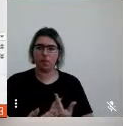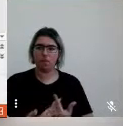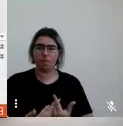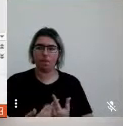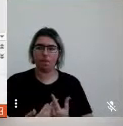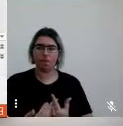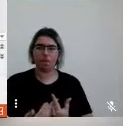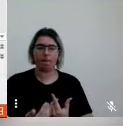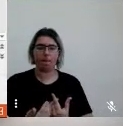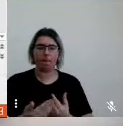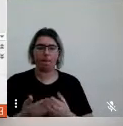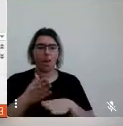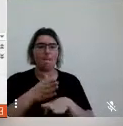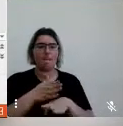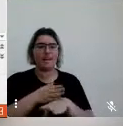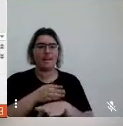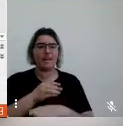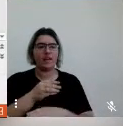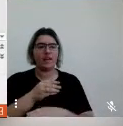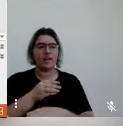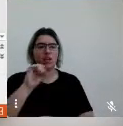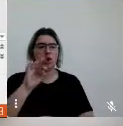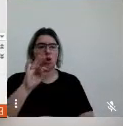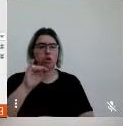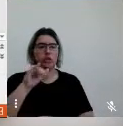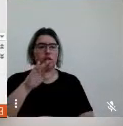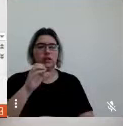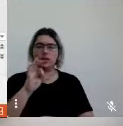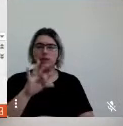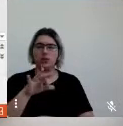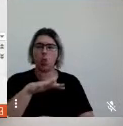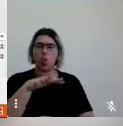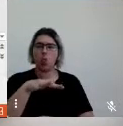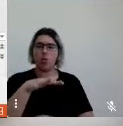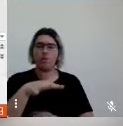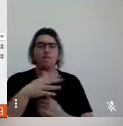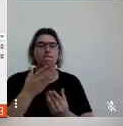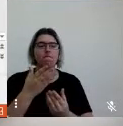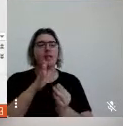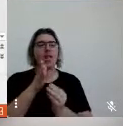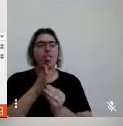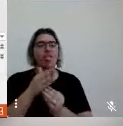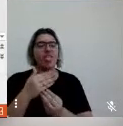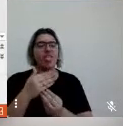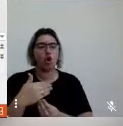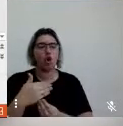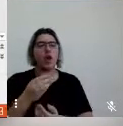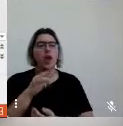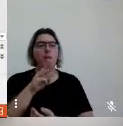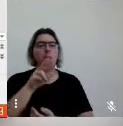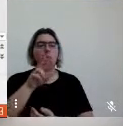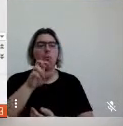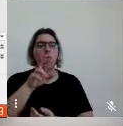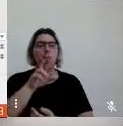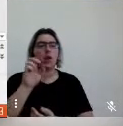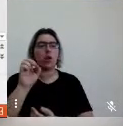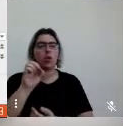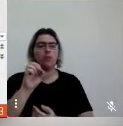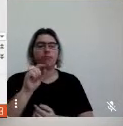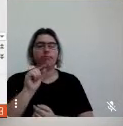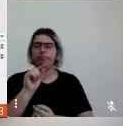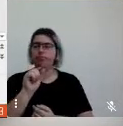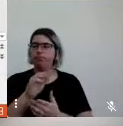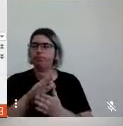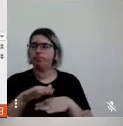sustancias prebióticas? En los fructanos, como la cebolla, el puerro, el Perdona, ajo. Cristina, una Dime. cosa, que parece ser